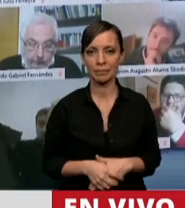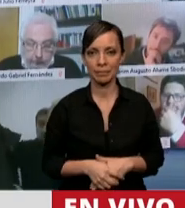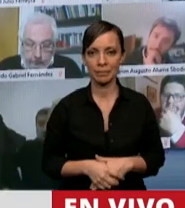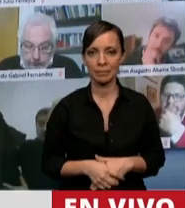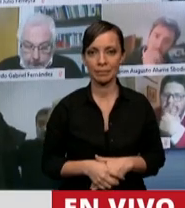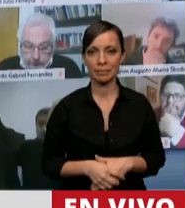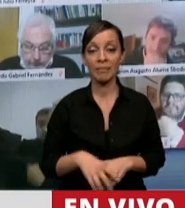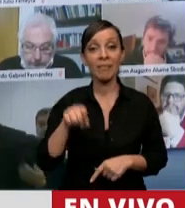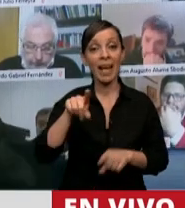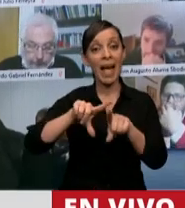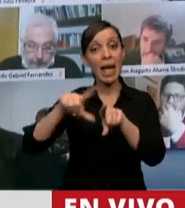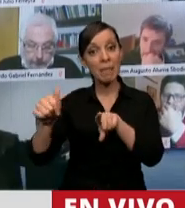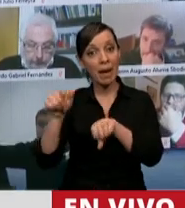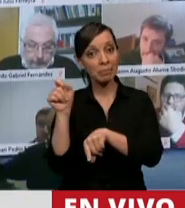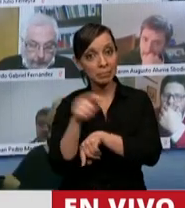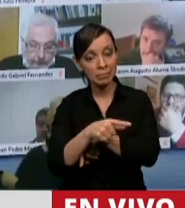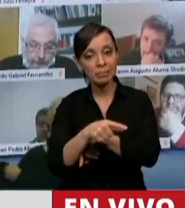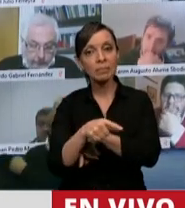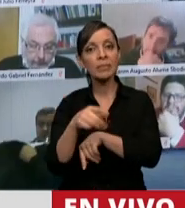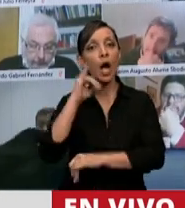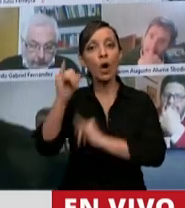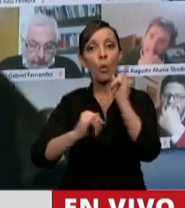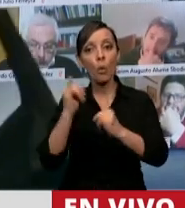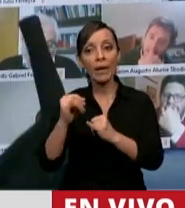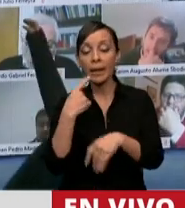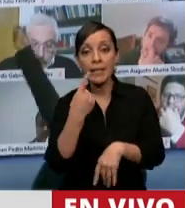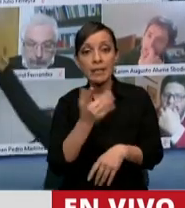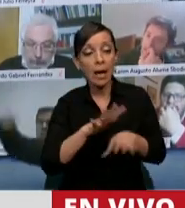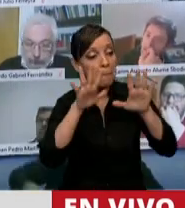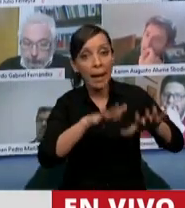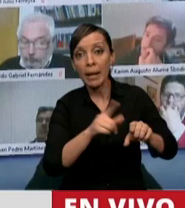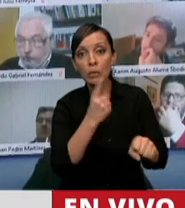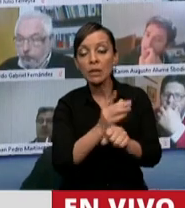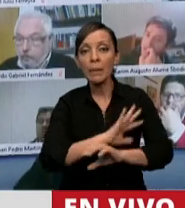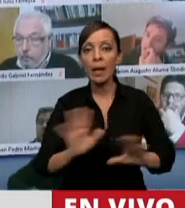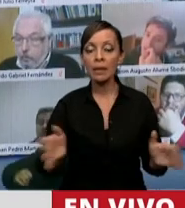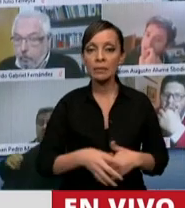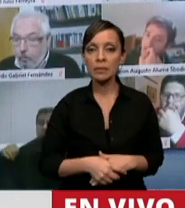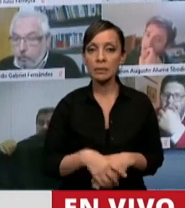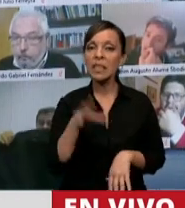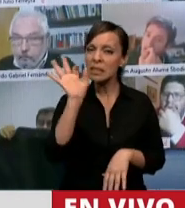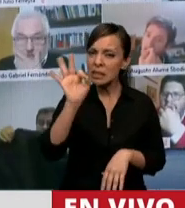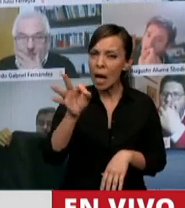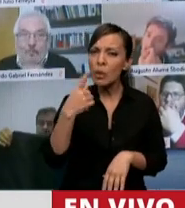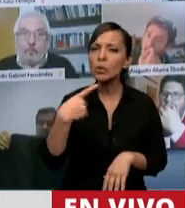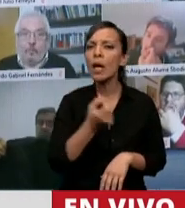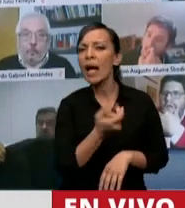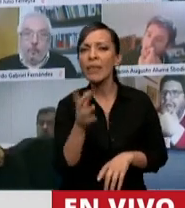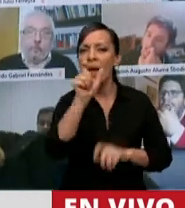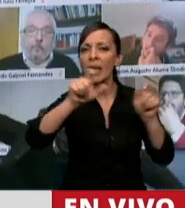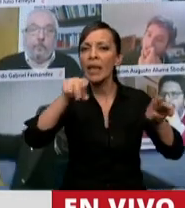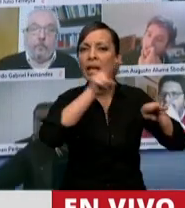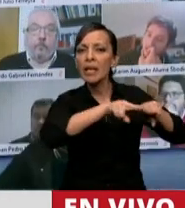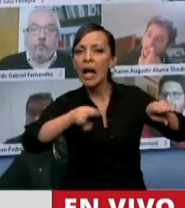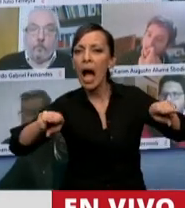su hermana cuenta en algún reportaje que no lo podían parar saben cuánta gente ocupa camas en la ciudad de